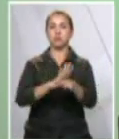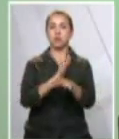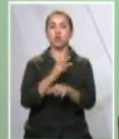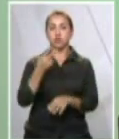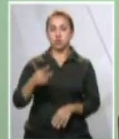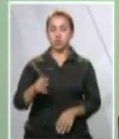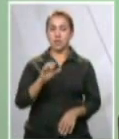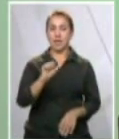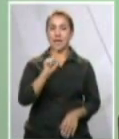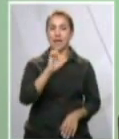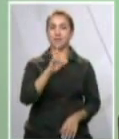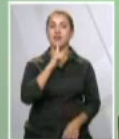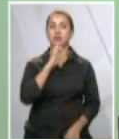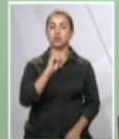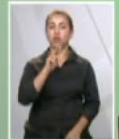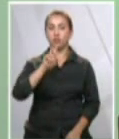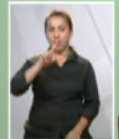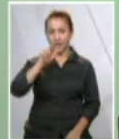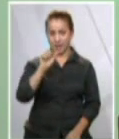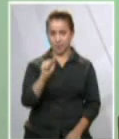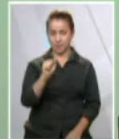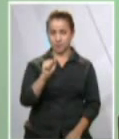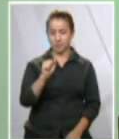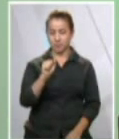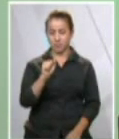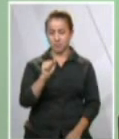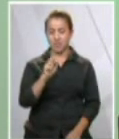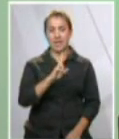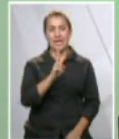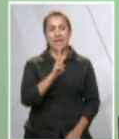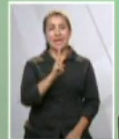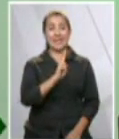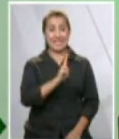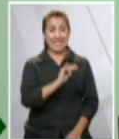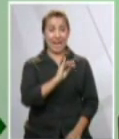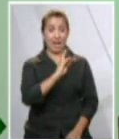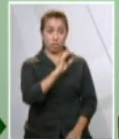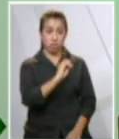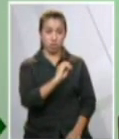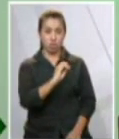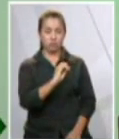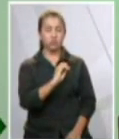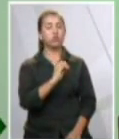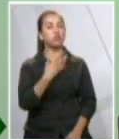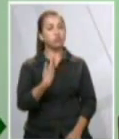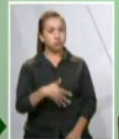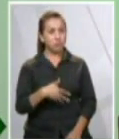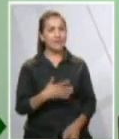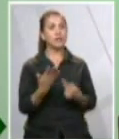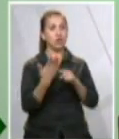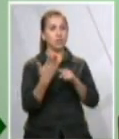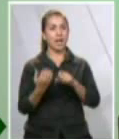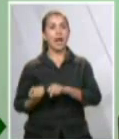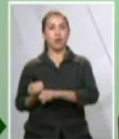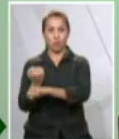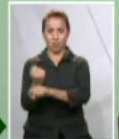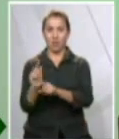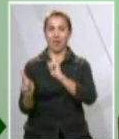suya, Alberto Vega. Ricardo, ¿qué ejemplo más evidente de cómo la tecnología le cambia la vida a